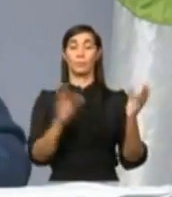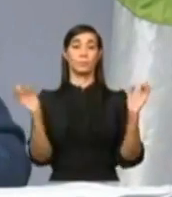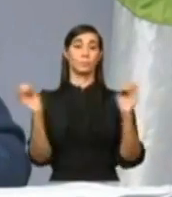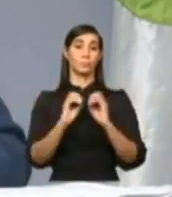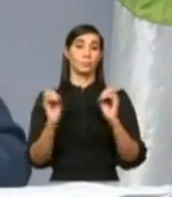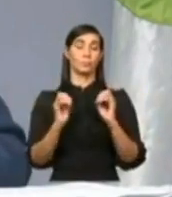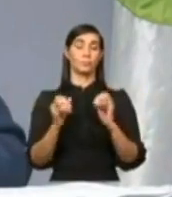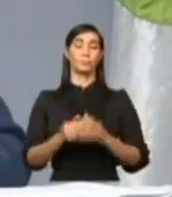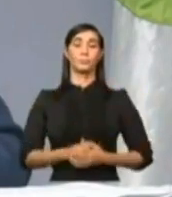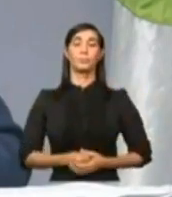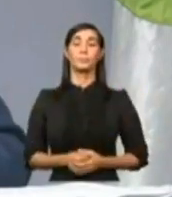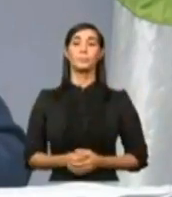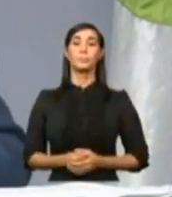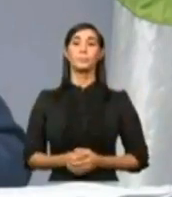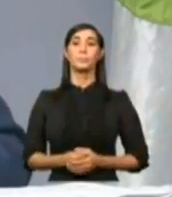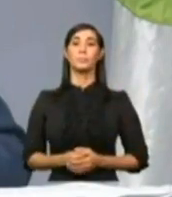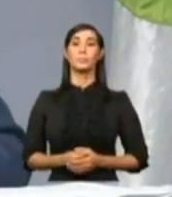fallecimiento.